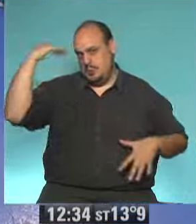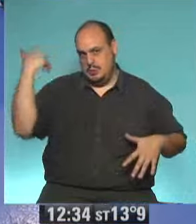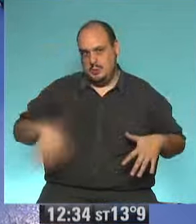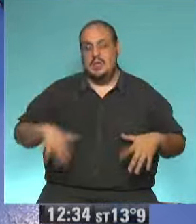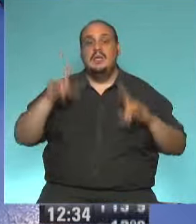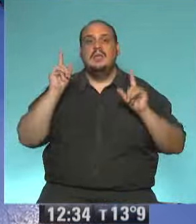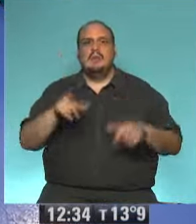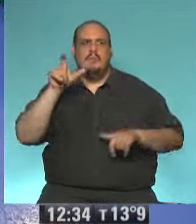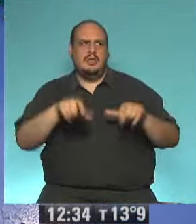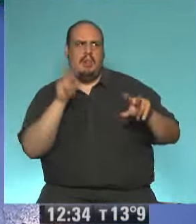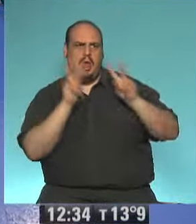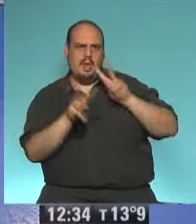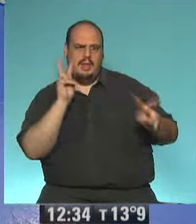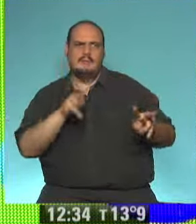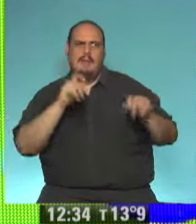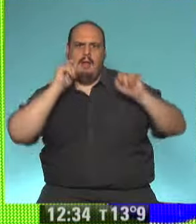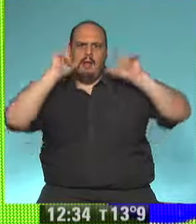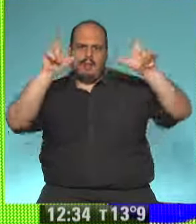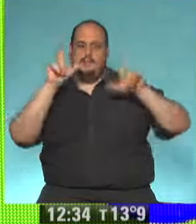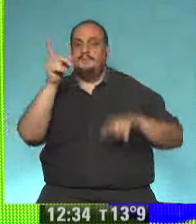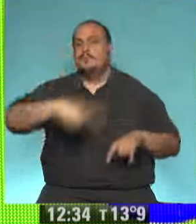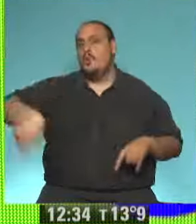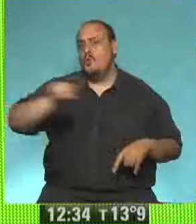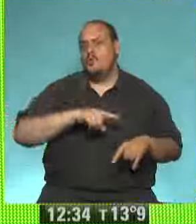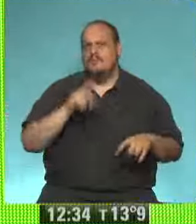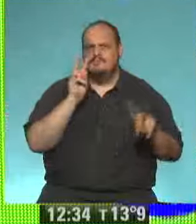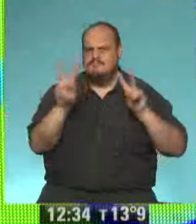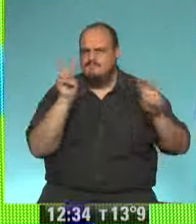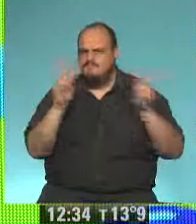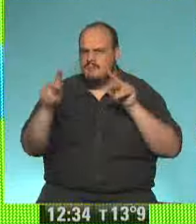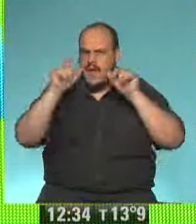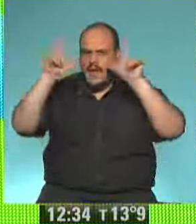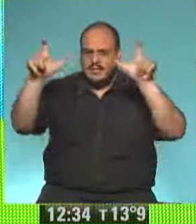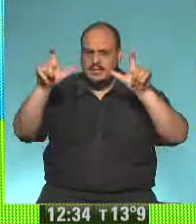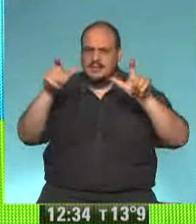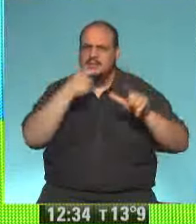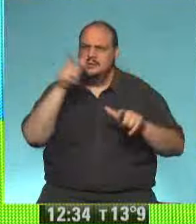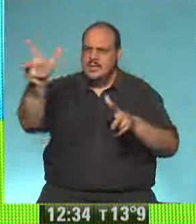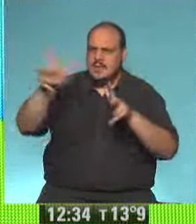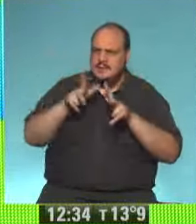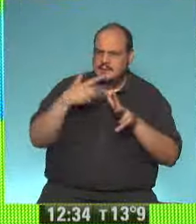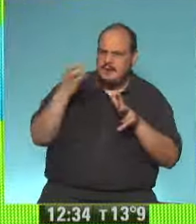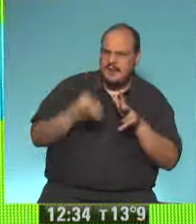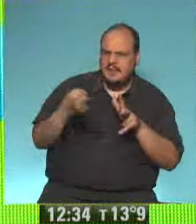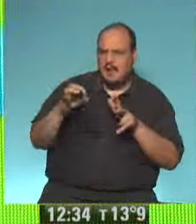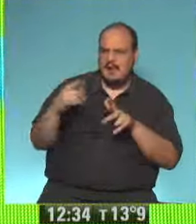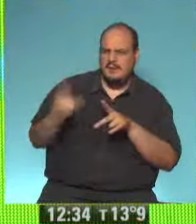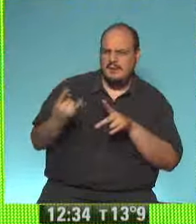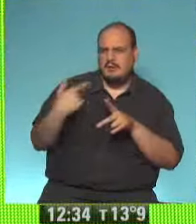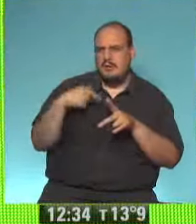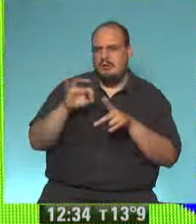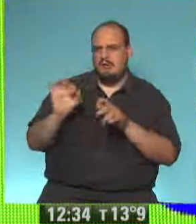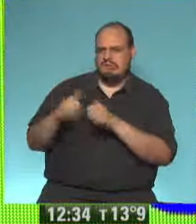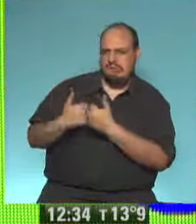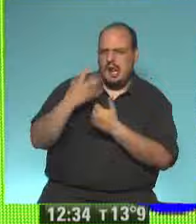el que mira, por eso les proponemos a los chicos y a las chicas, siempre hay que estar atentos para ver si lo que nos dicen, darle una vuelta, tener, como decimos acá, siempre otra mirada